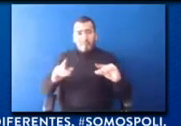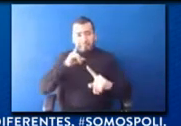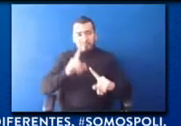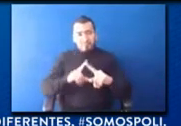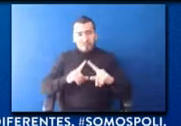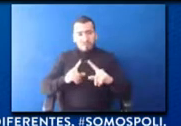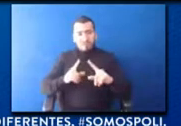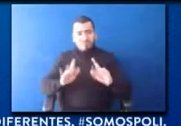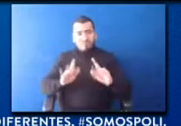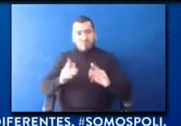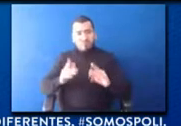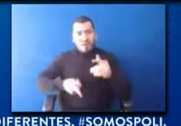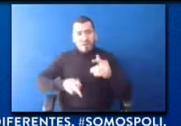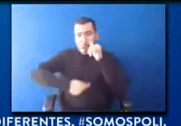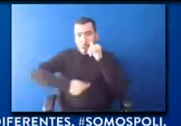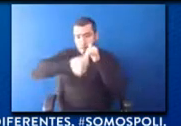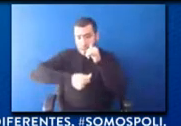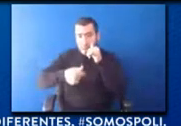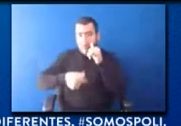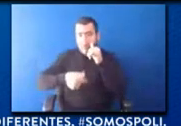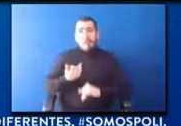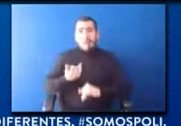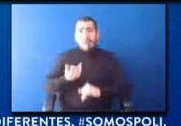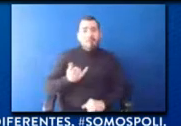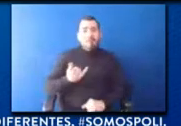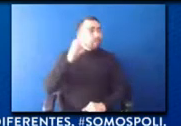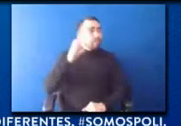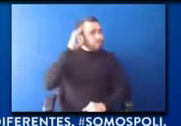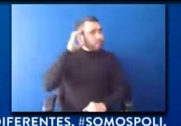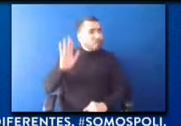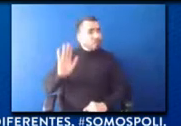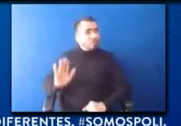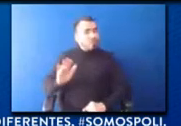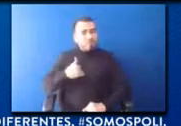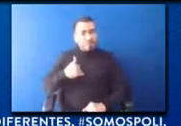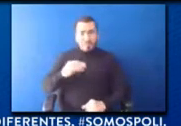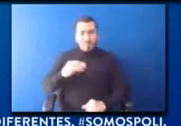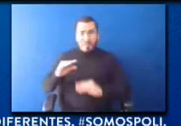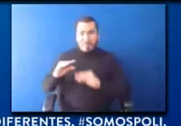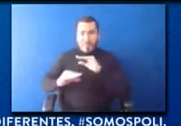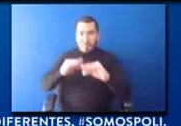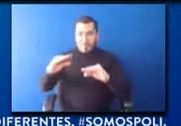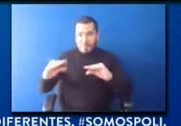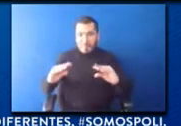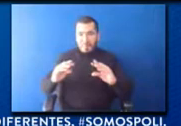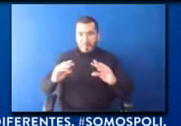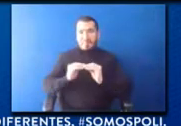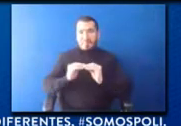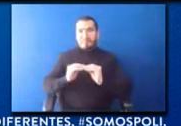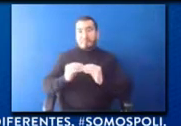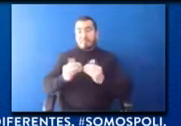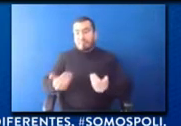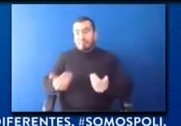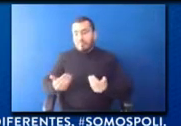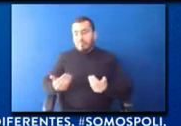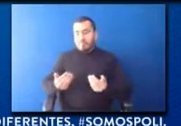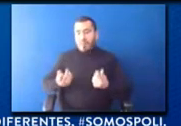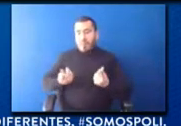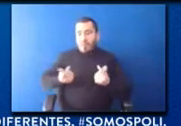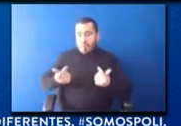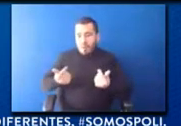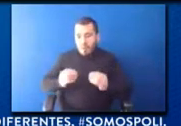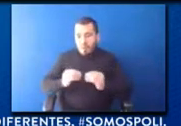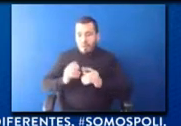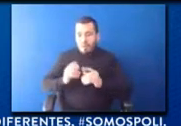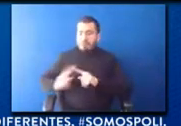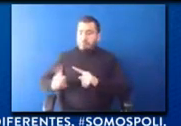Hacia allá nos estamos moviendo. Ustedes han escuchado las pasarelas de pago, ustedes han escuchado entonces todo lo que es transferencia de dinero en múltiples